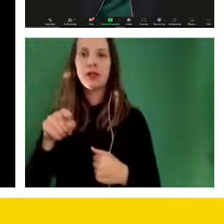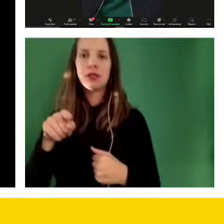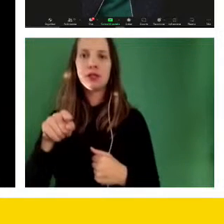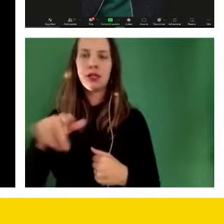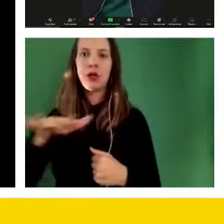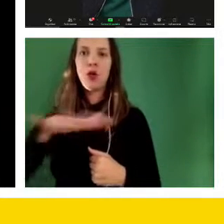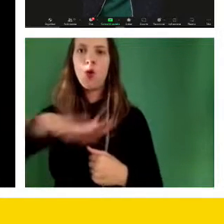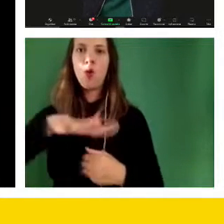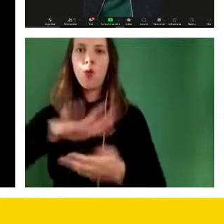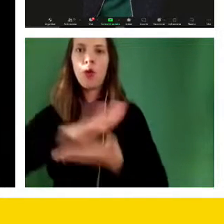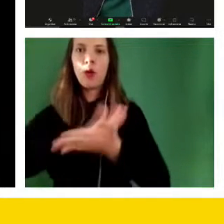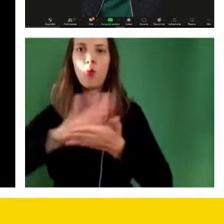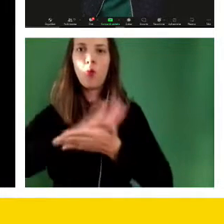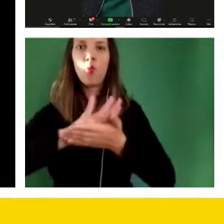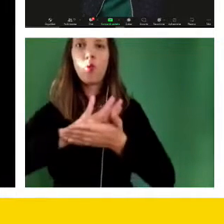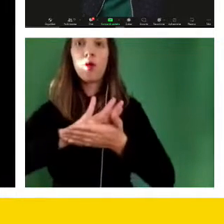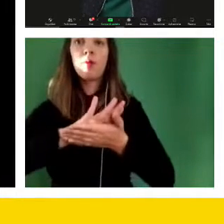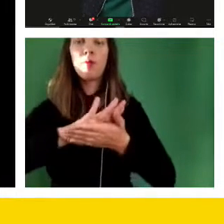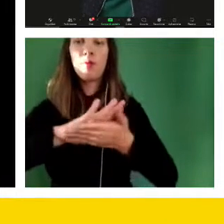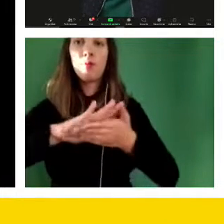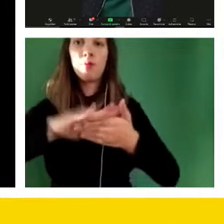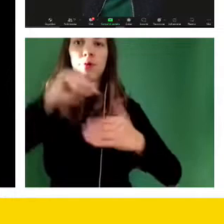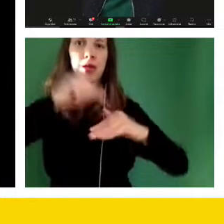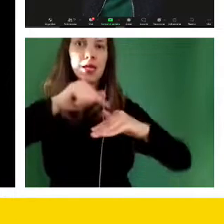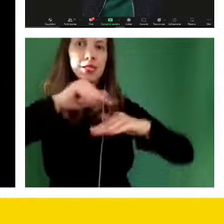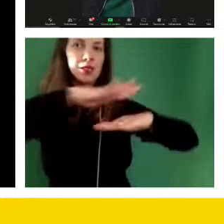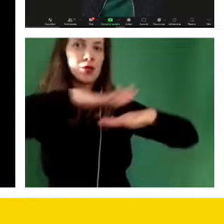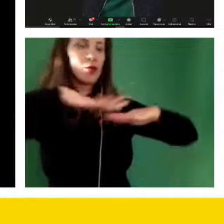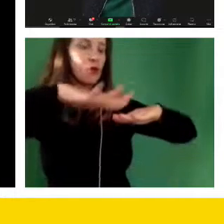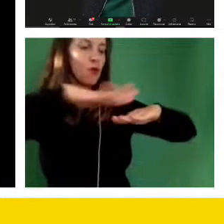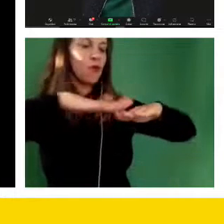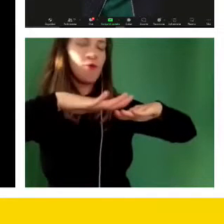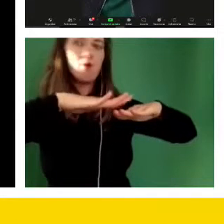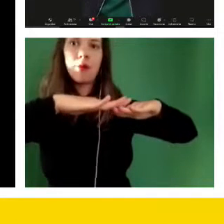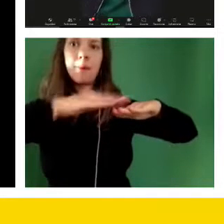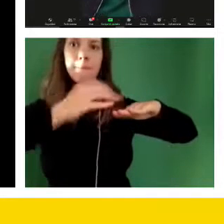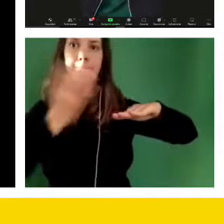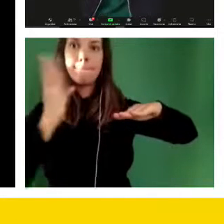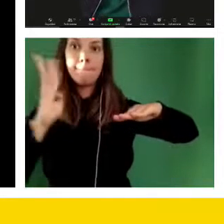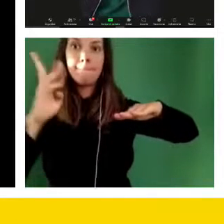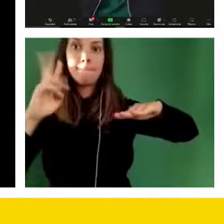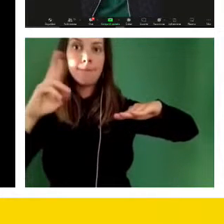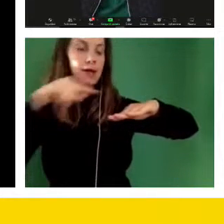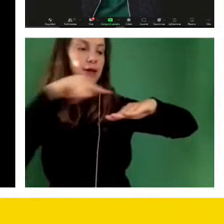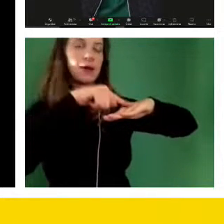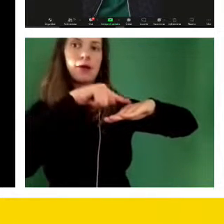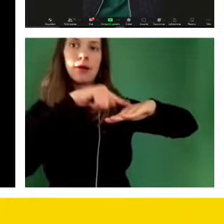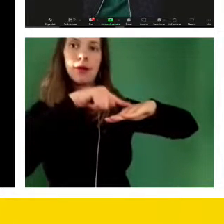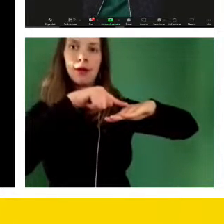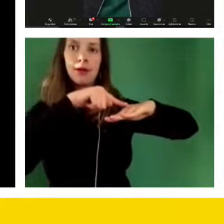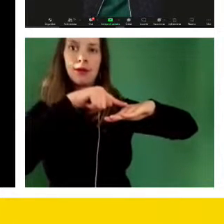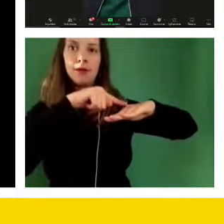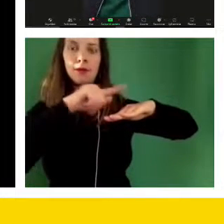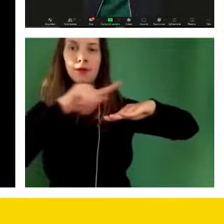del establecimiento, la municipalidad no ha ofrecido, pasamos a la siguiente, por